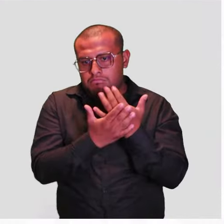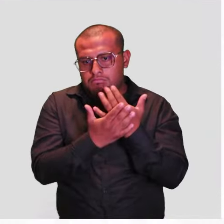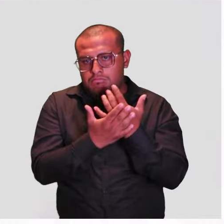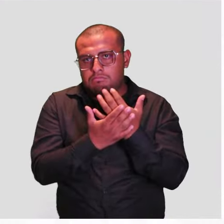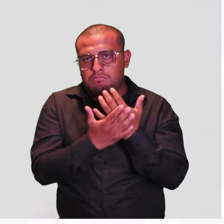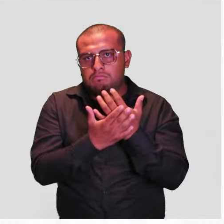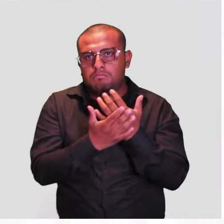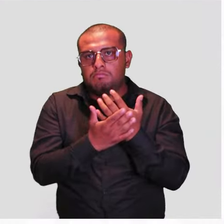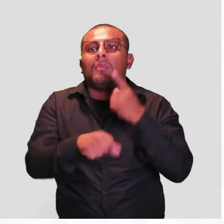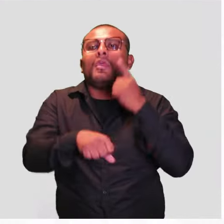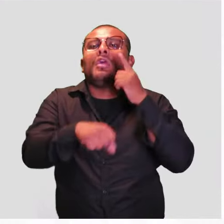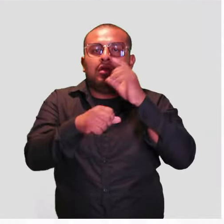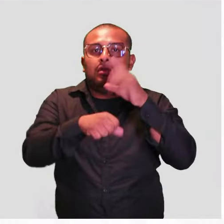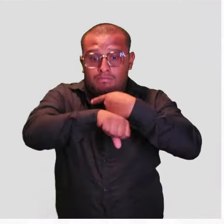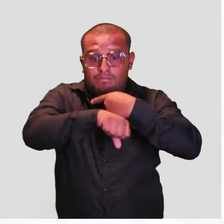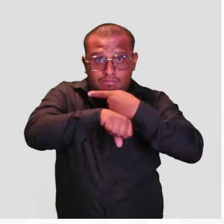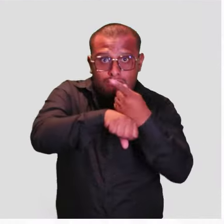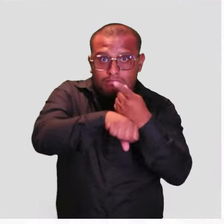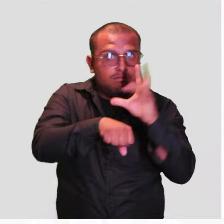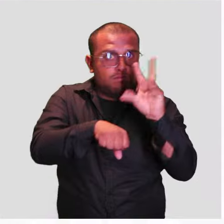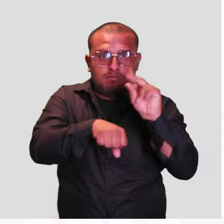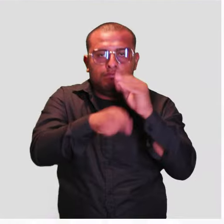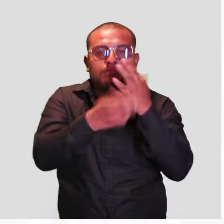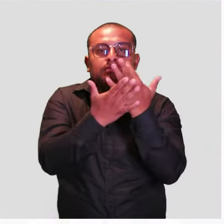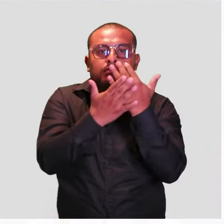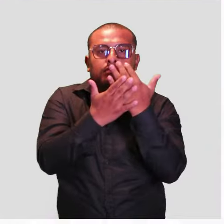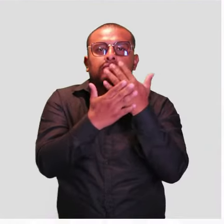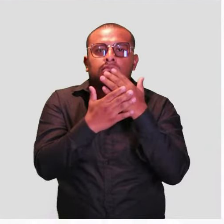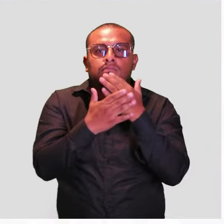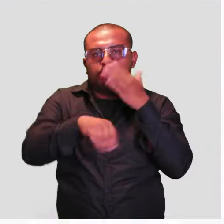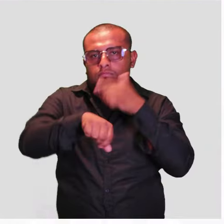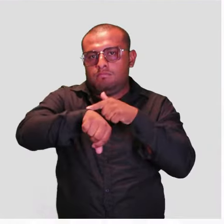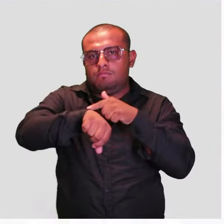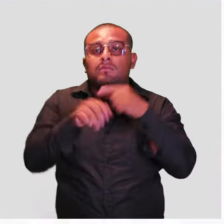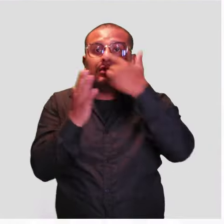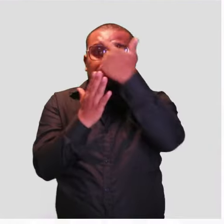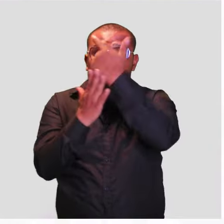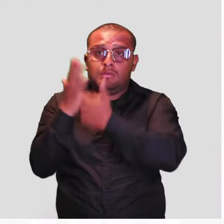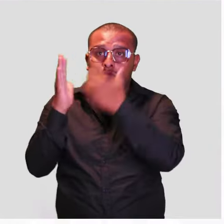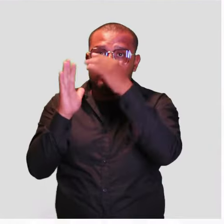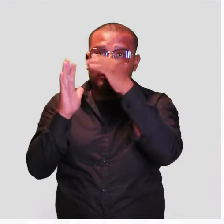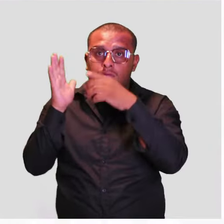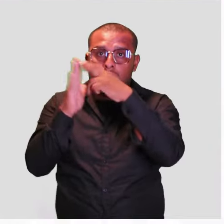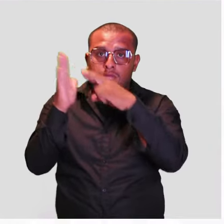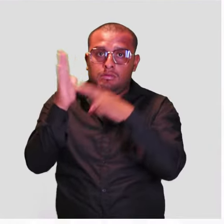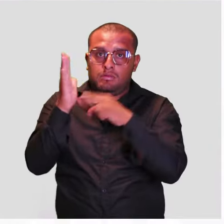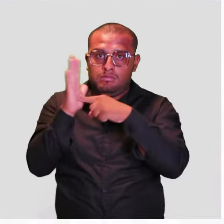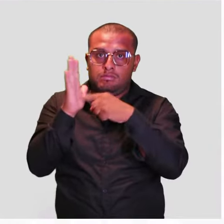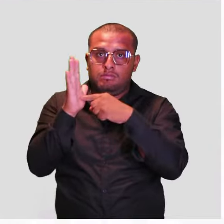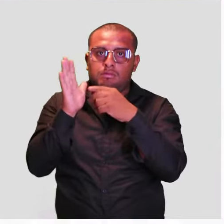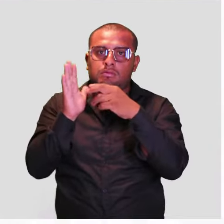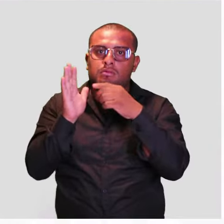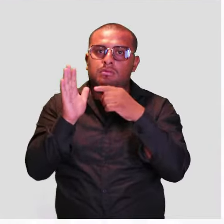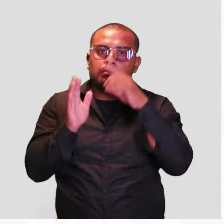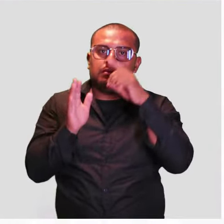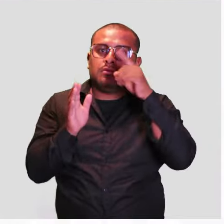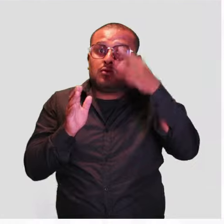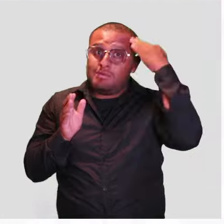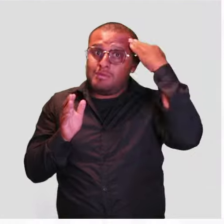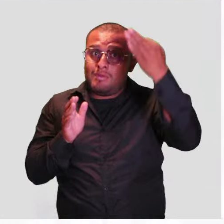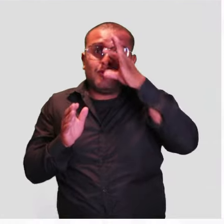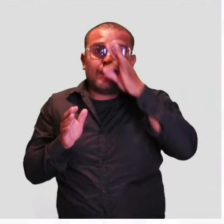De acuerdo a las reglas, a las directrices de estos diálogos, al momento de que se tiene una falla en